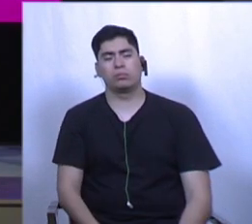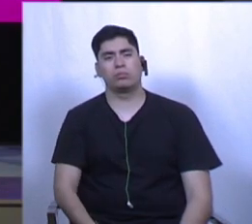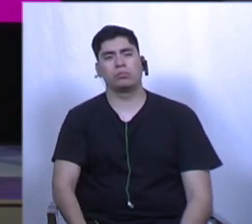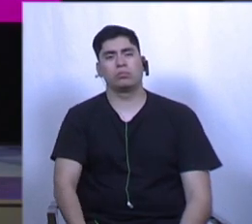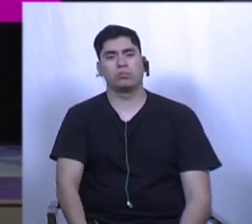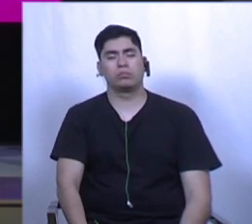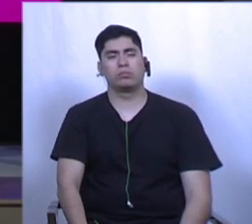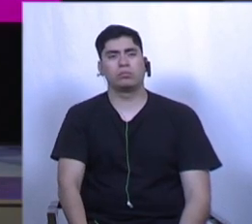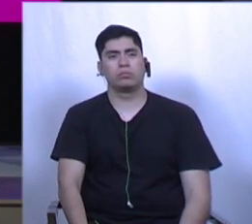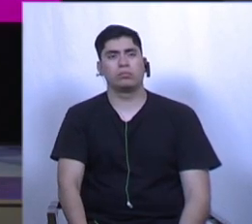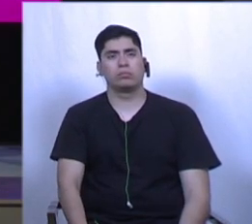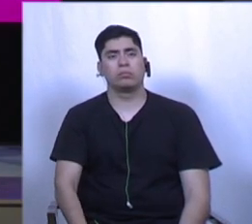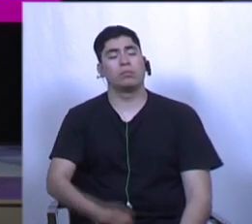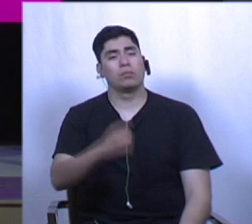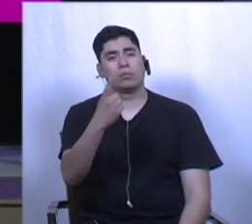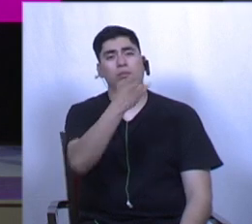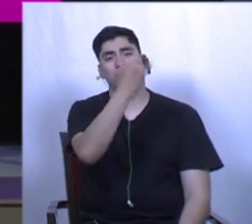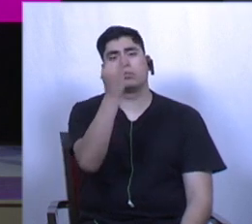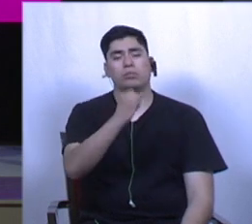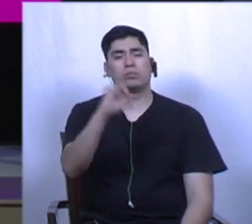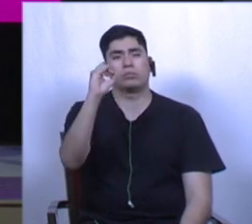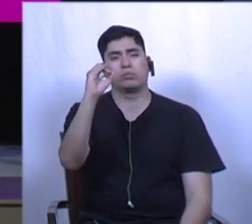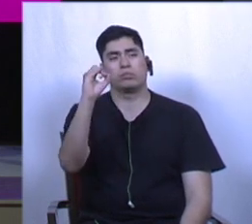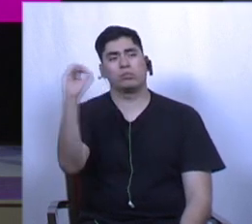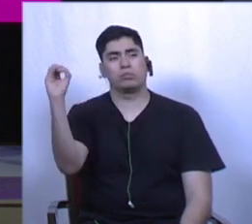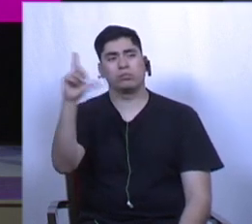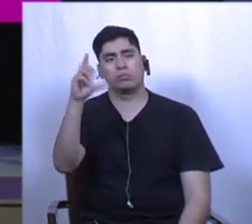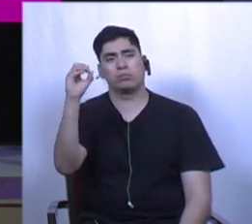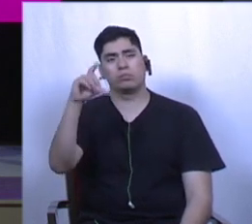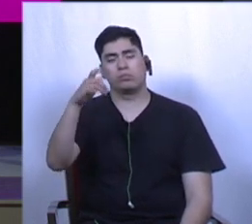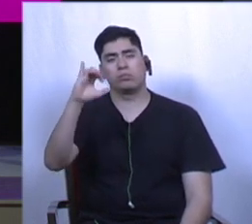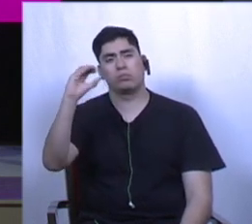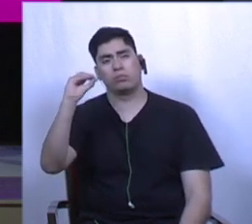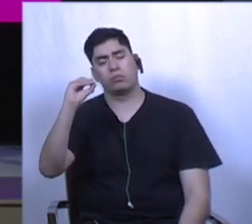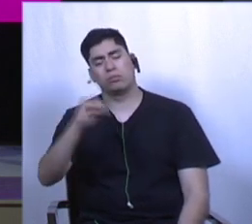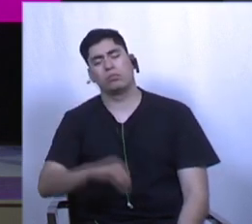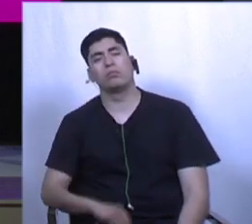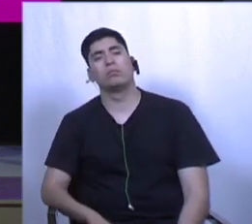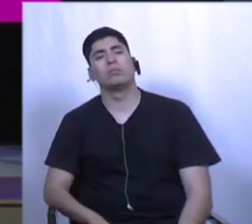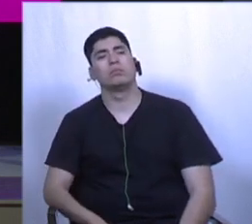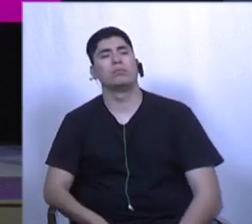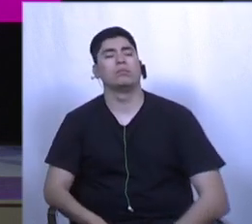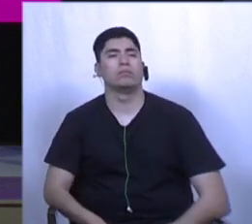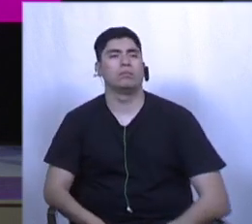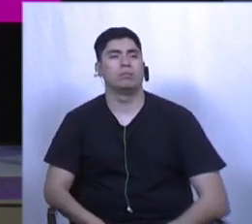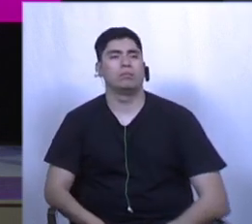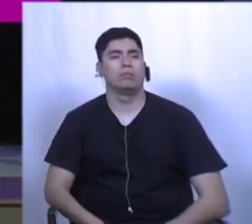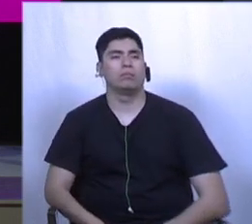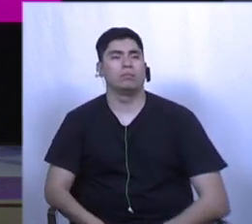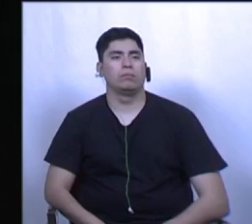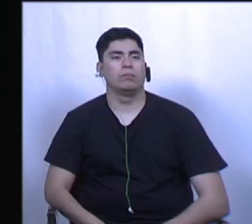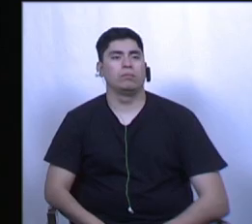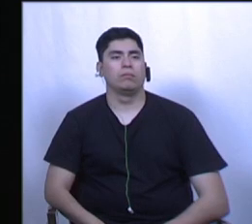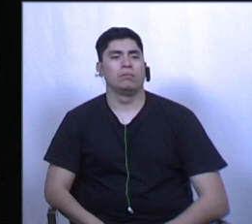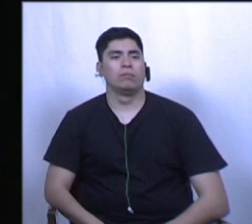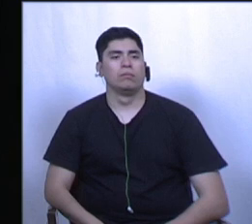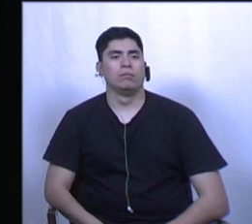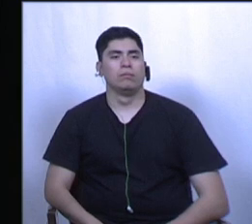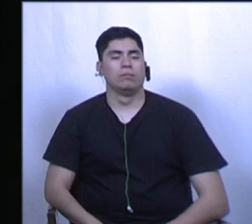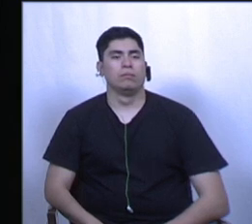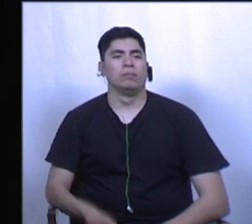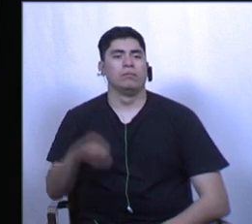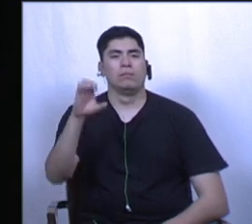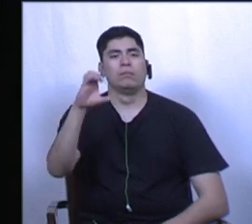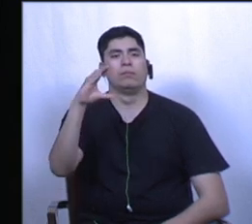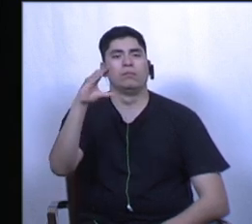los comportamientos de animales en un zoológico. Y no vamos a aprender de su entorno si es que no lo evaluamos en su